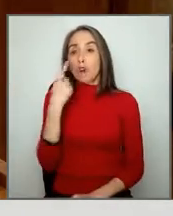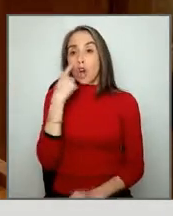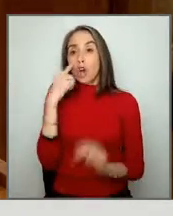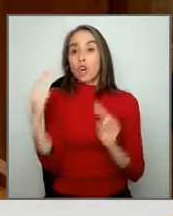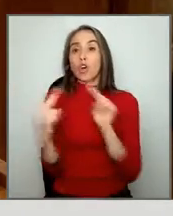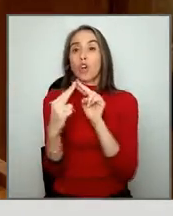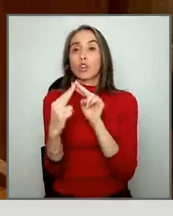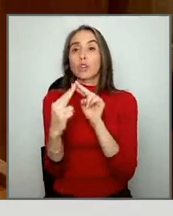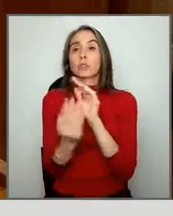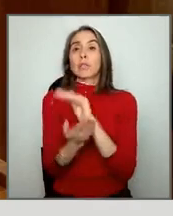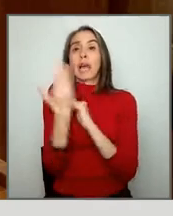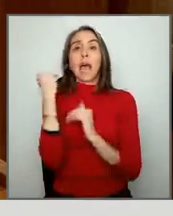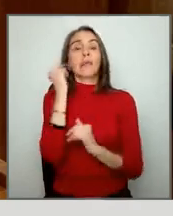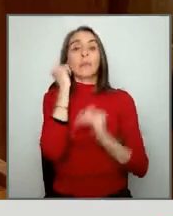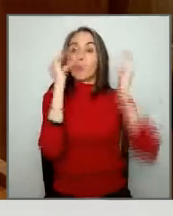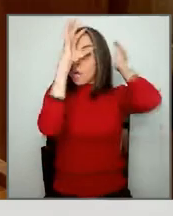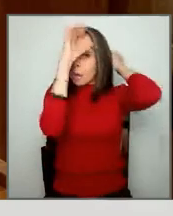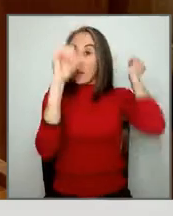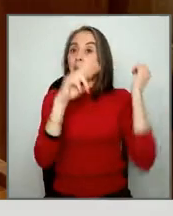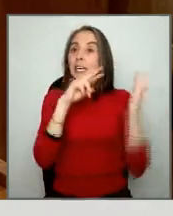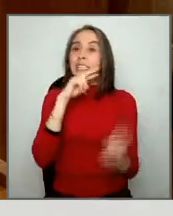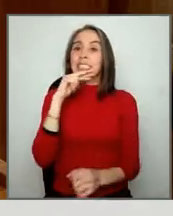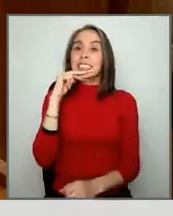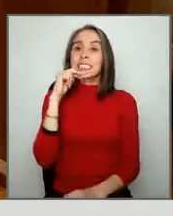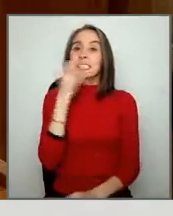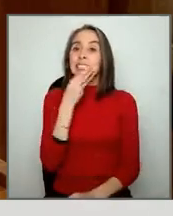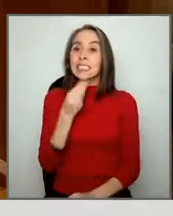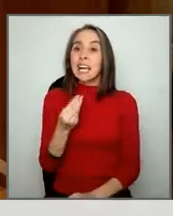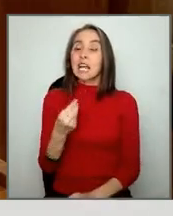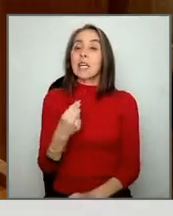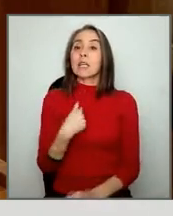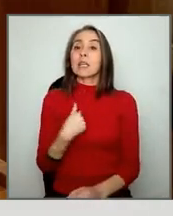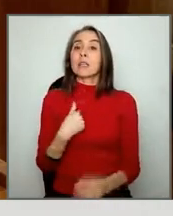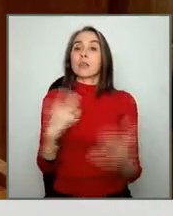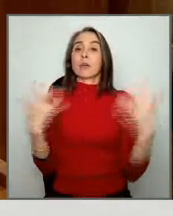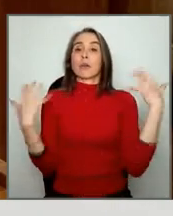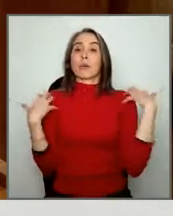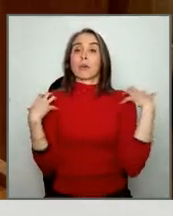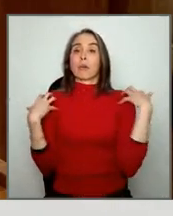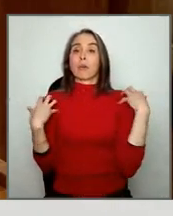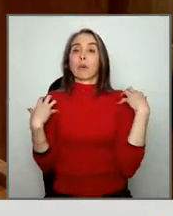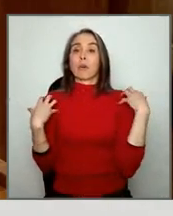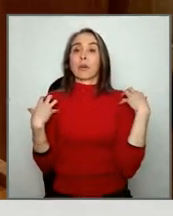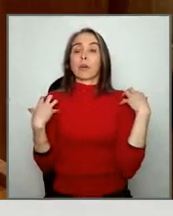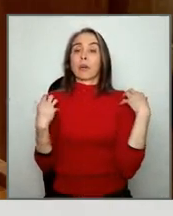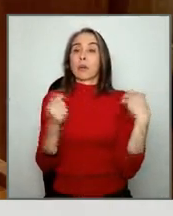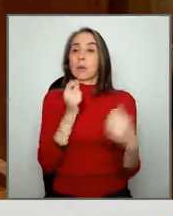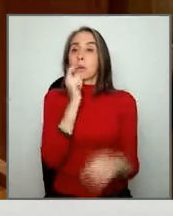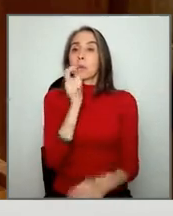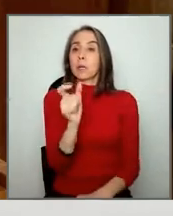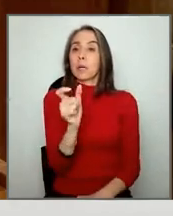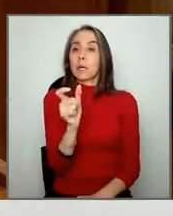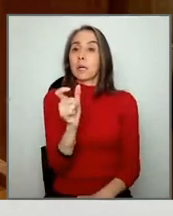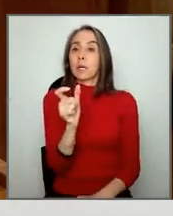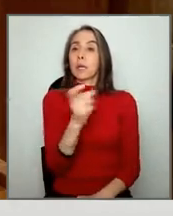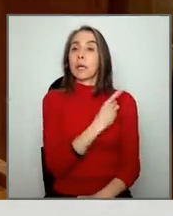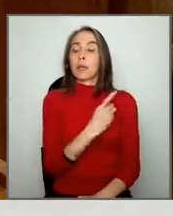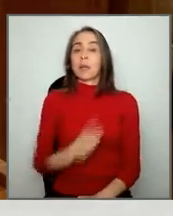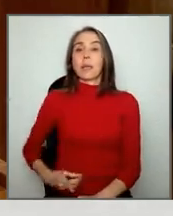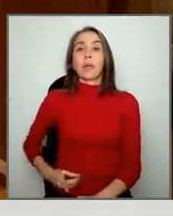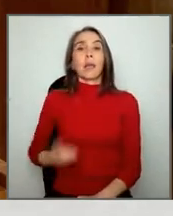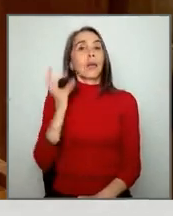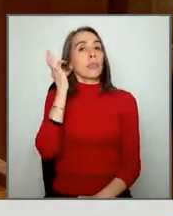anterior embajadora de Israel cuando me dice cargo de mi cargo de perdón en la pleonasmo de diputada y me comentó